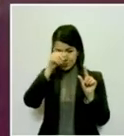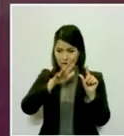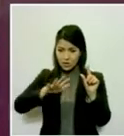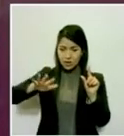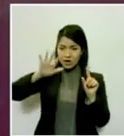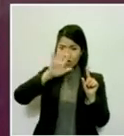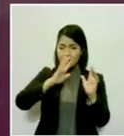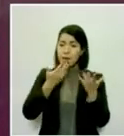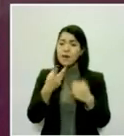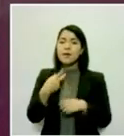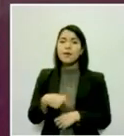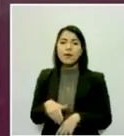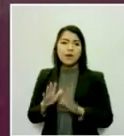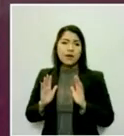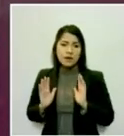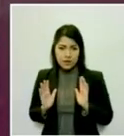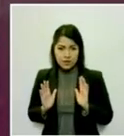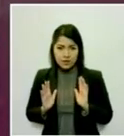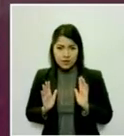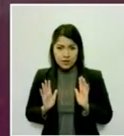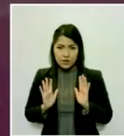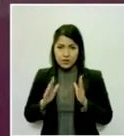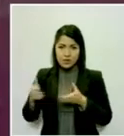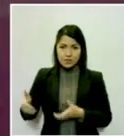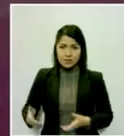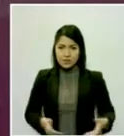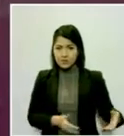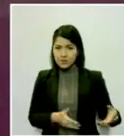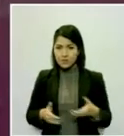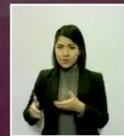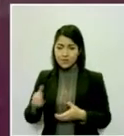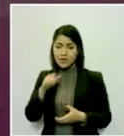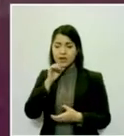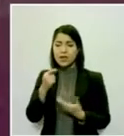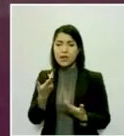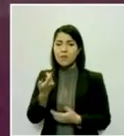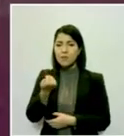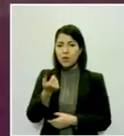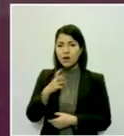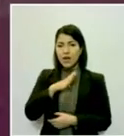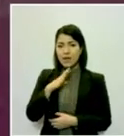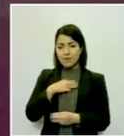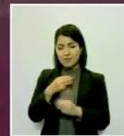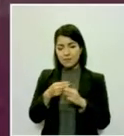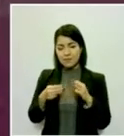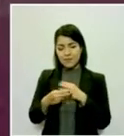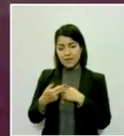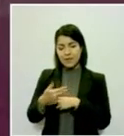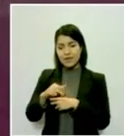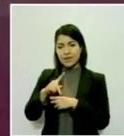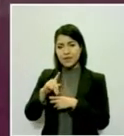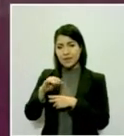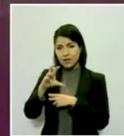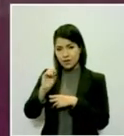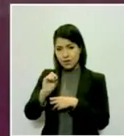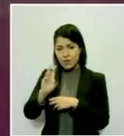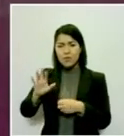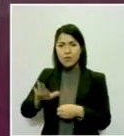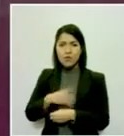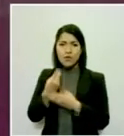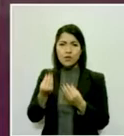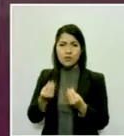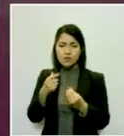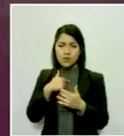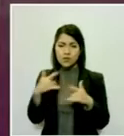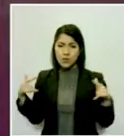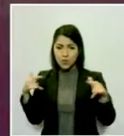decir, prácticamente carreteras de concreto hidráulico son pocas, ¿sí? Tanto por el tráfico, el